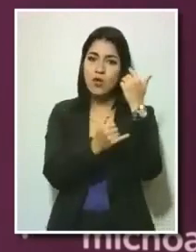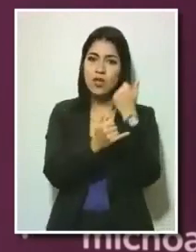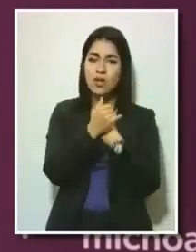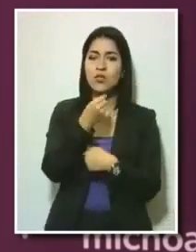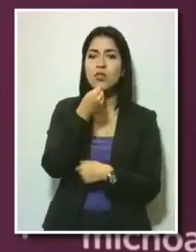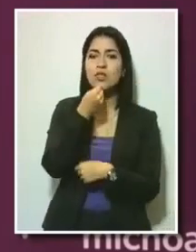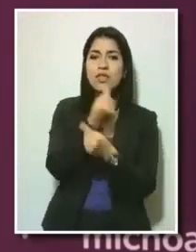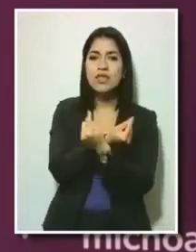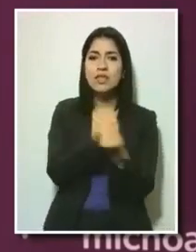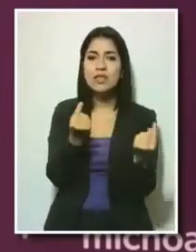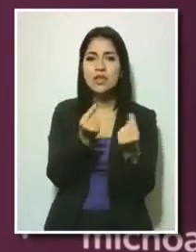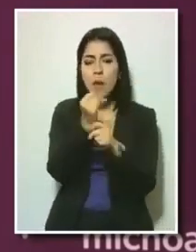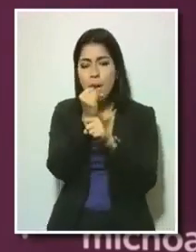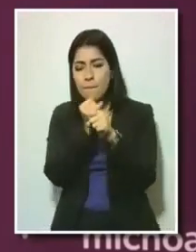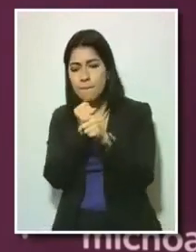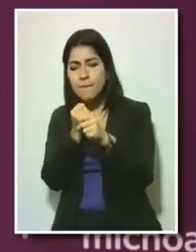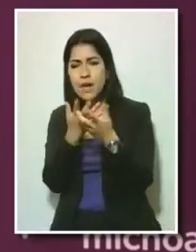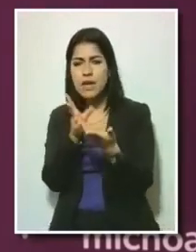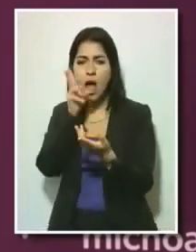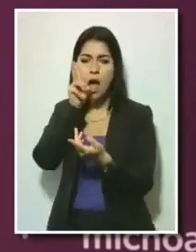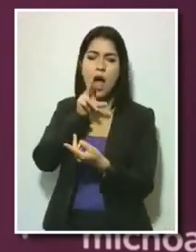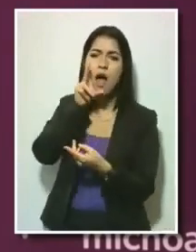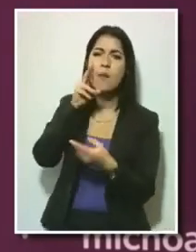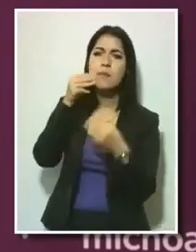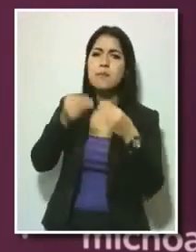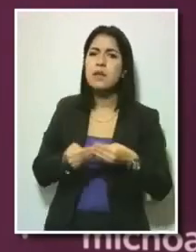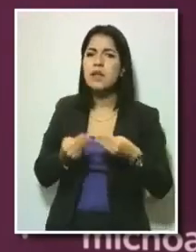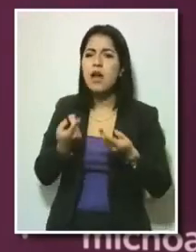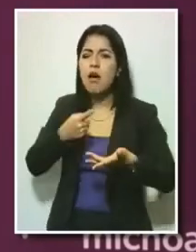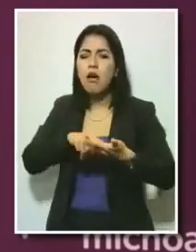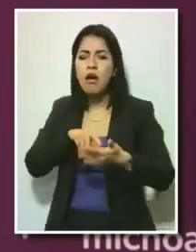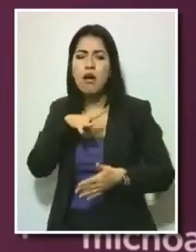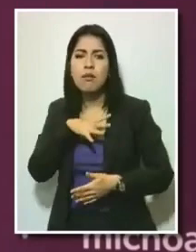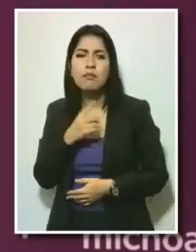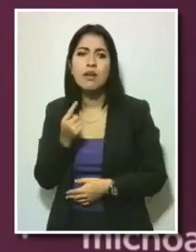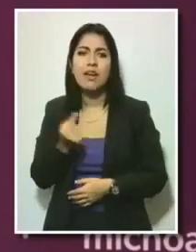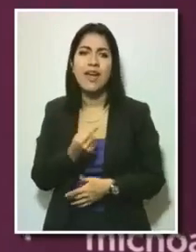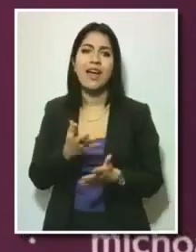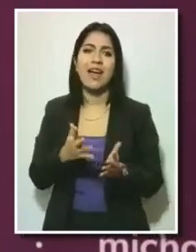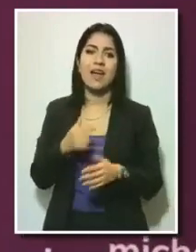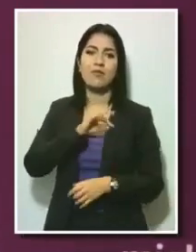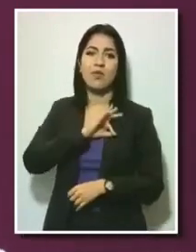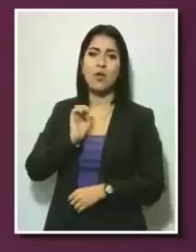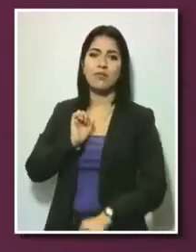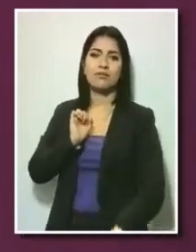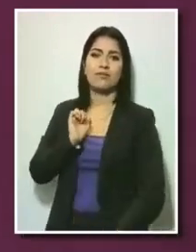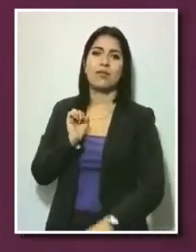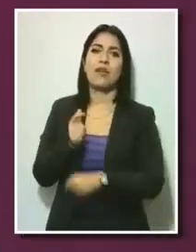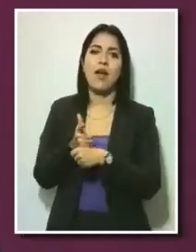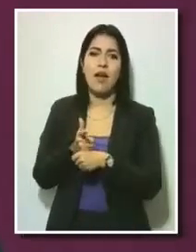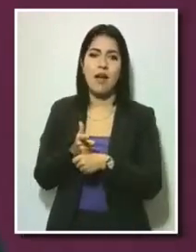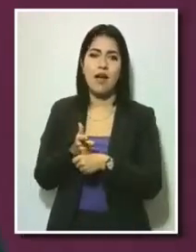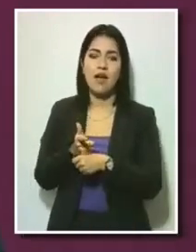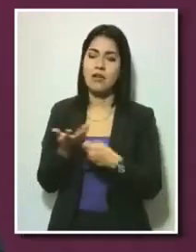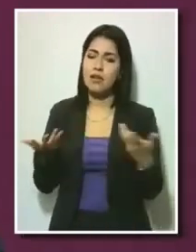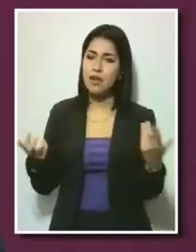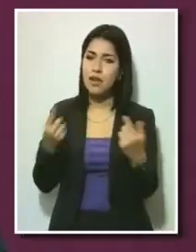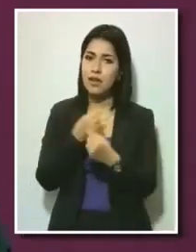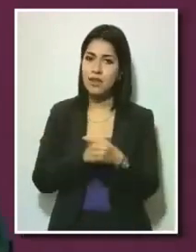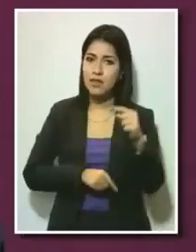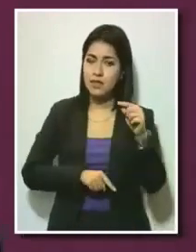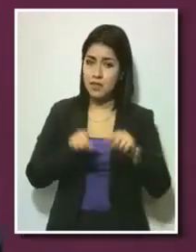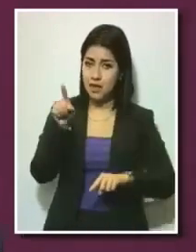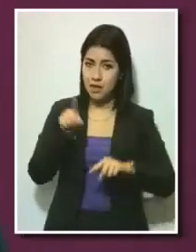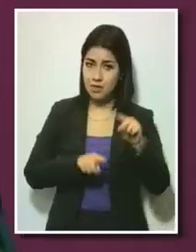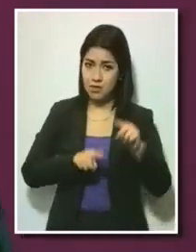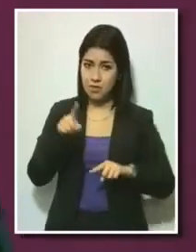van a investigar, van a ver qué hay en el mercado y por supuesto que van a ver, dependiendo del grado,